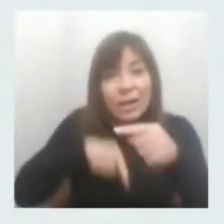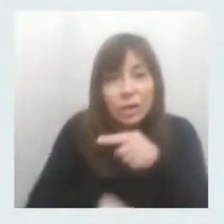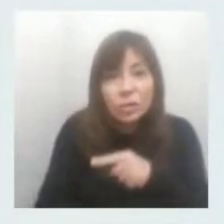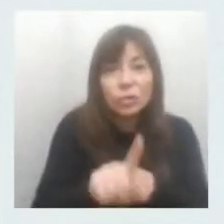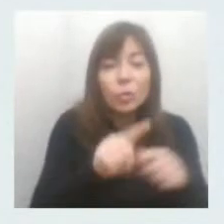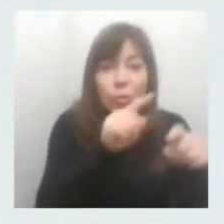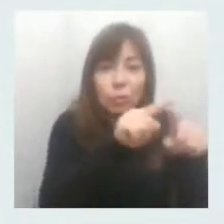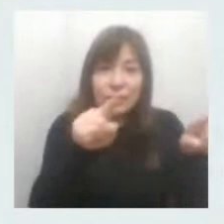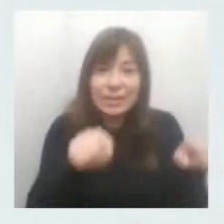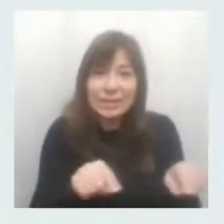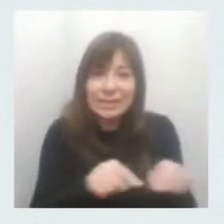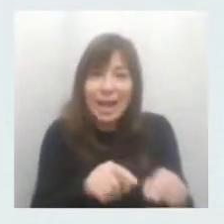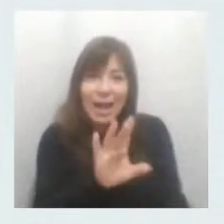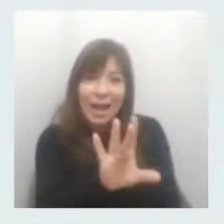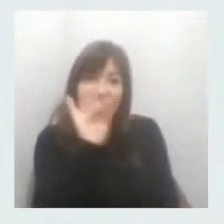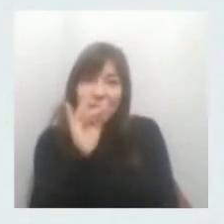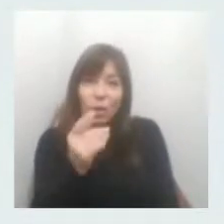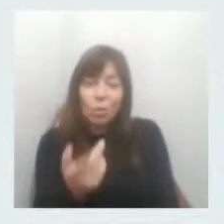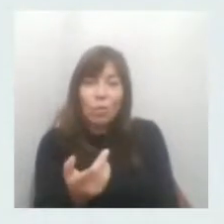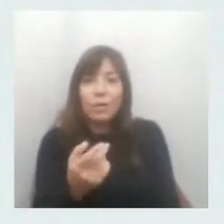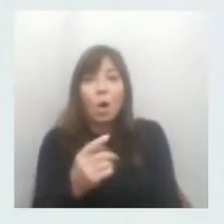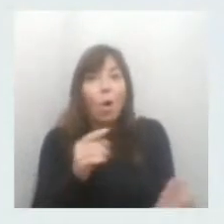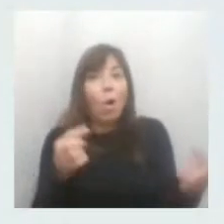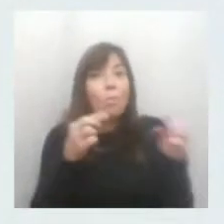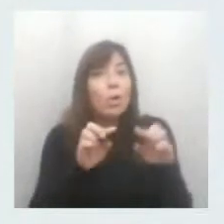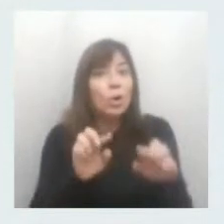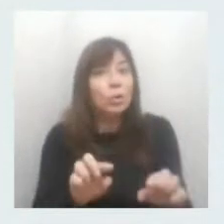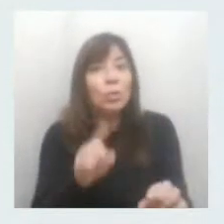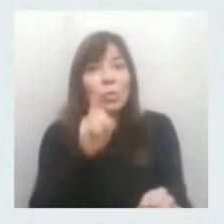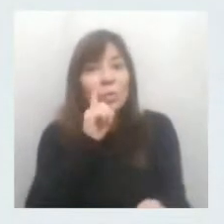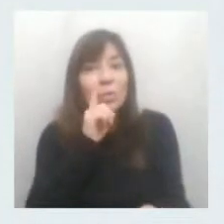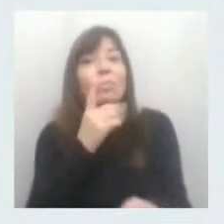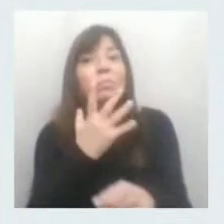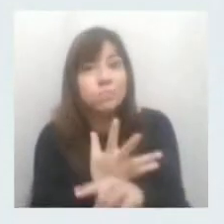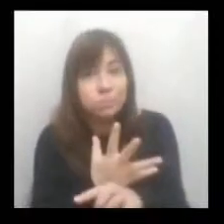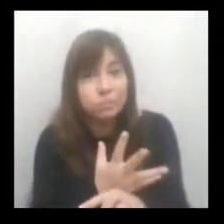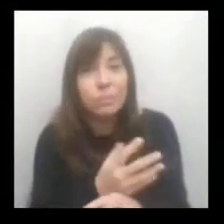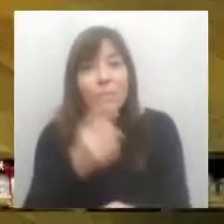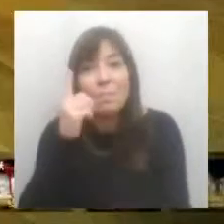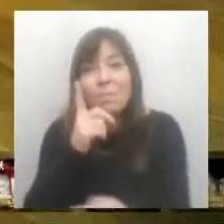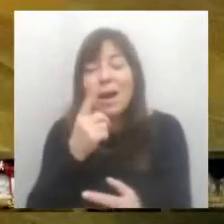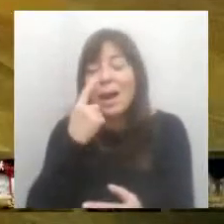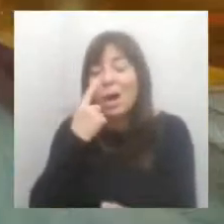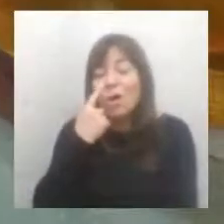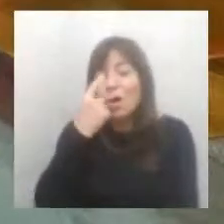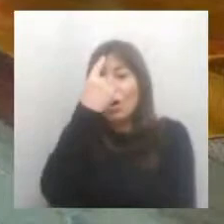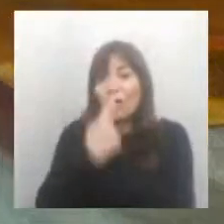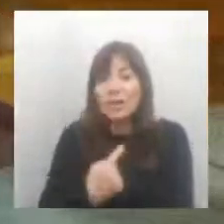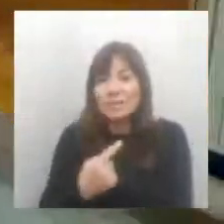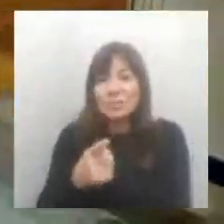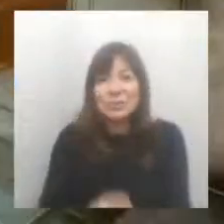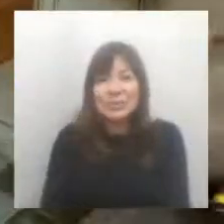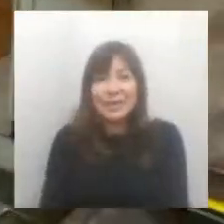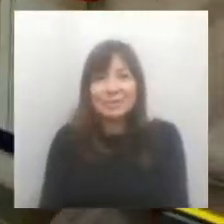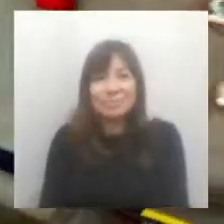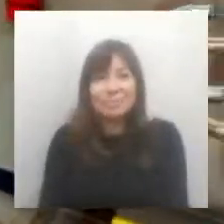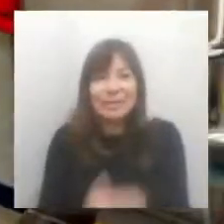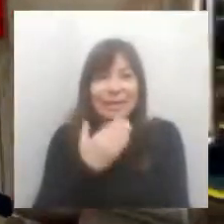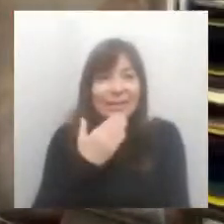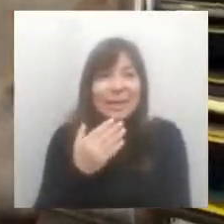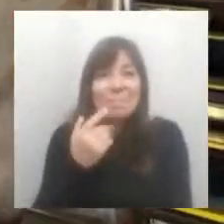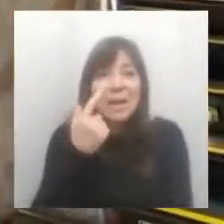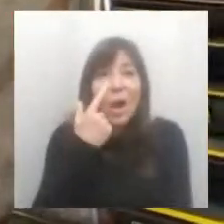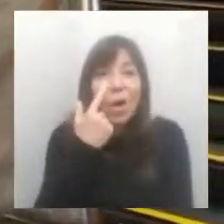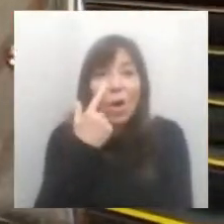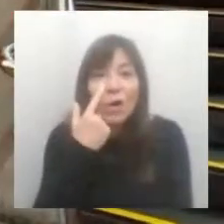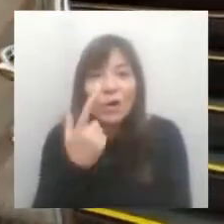salas y descubrirla. Entonces es una posibilidad que hoy día tenemos, estamos en las casas, de también conocer el museo. Te voy a contar algo también que tiene que ver con esta